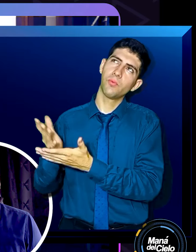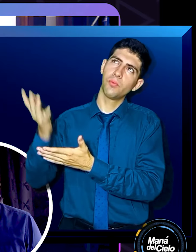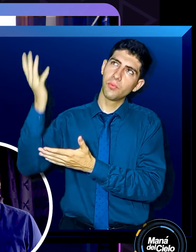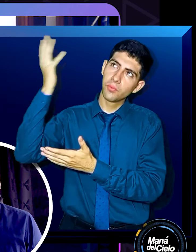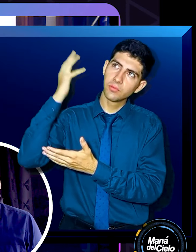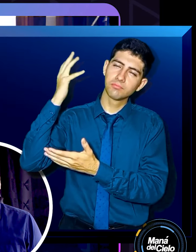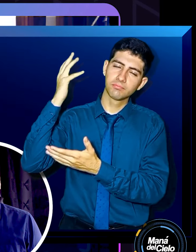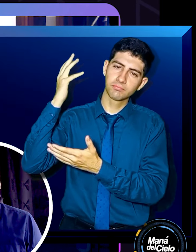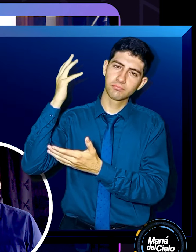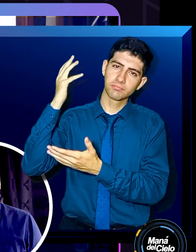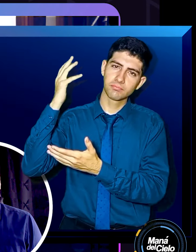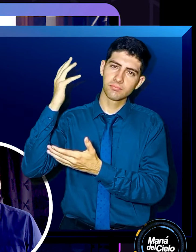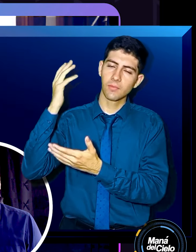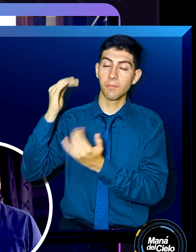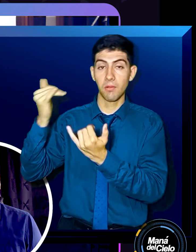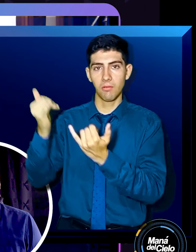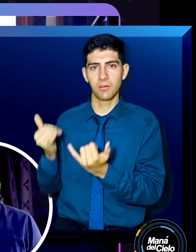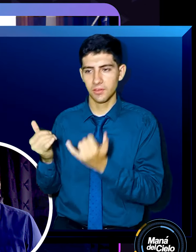Después hablamos.